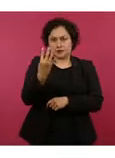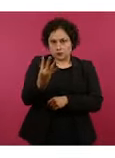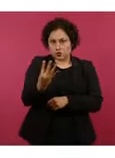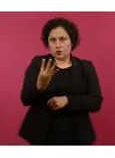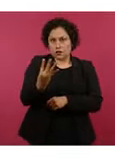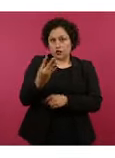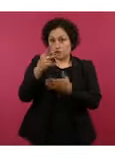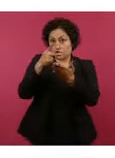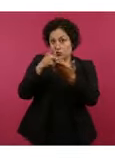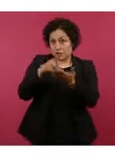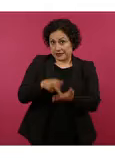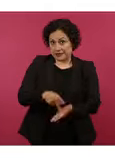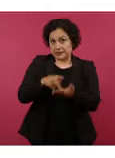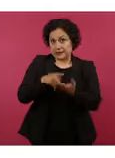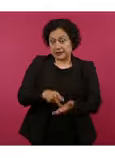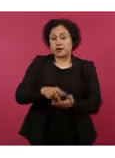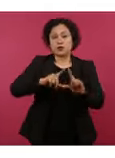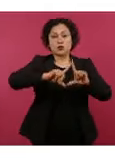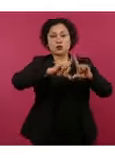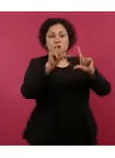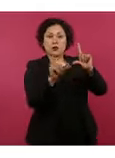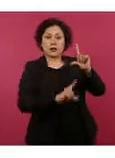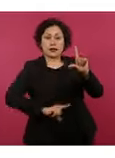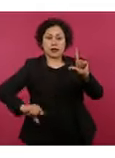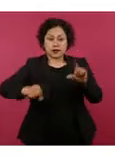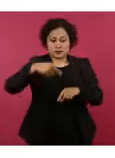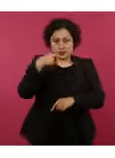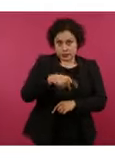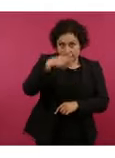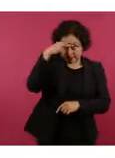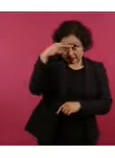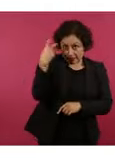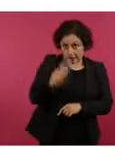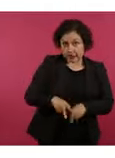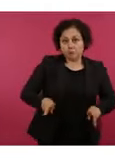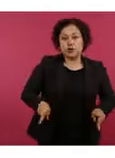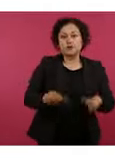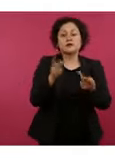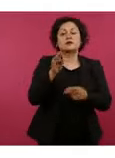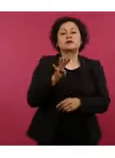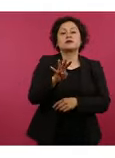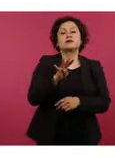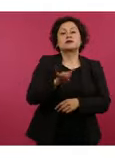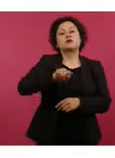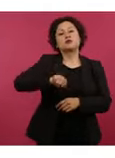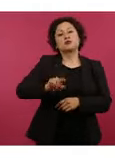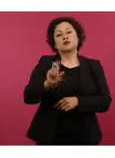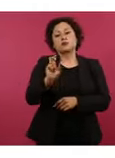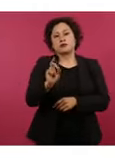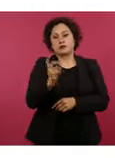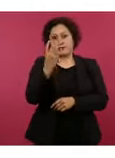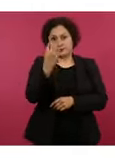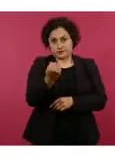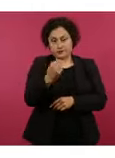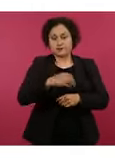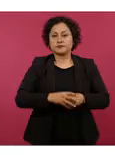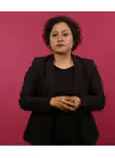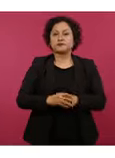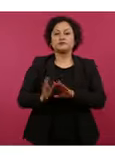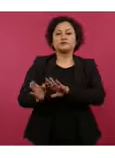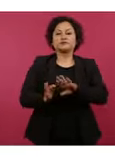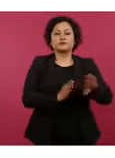Y en el promedio nacional aquí en el país es de 19 pesos con 39 centavos. En el caso del